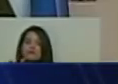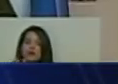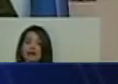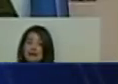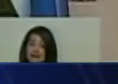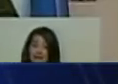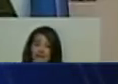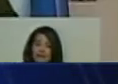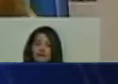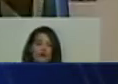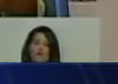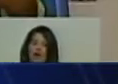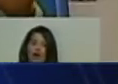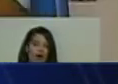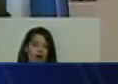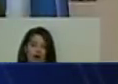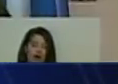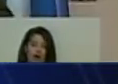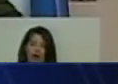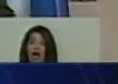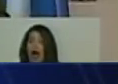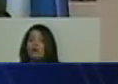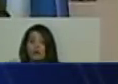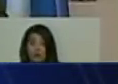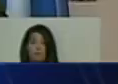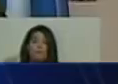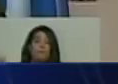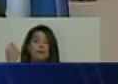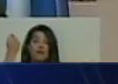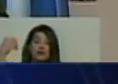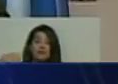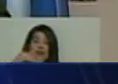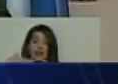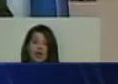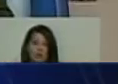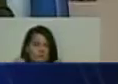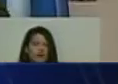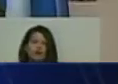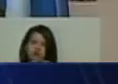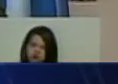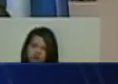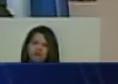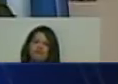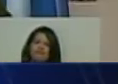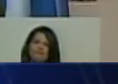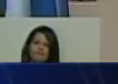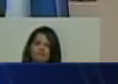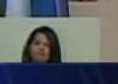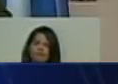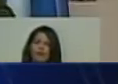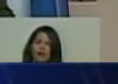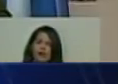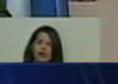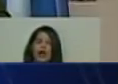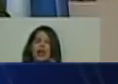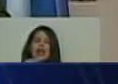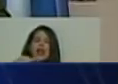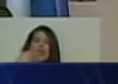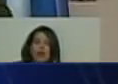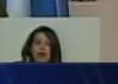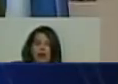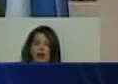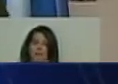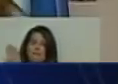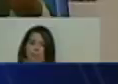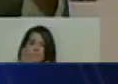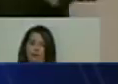incuestionables, jamás visto en la historia republicana, vemos cómo los que anteriormente hablaban del tema, más